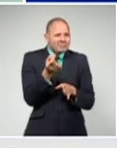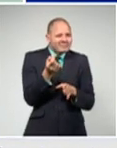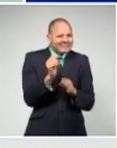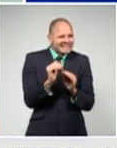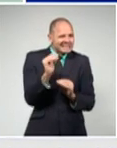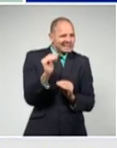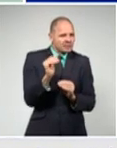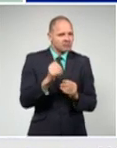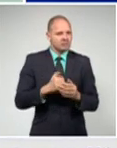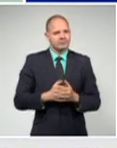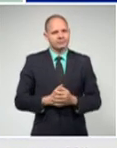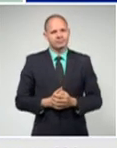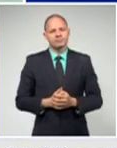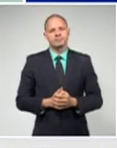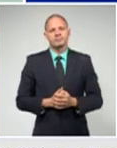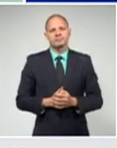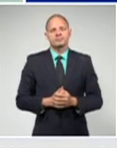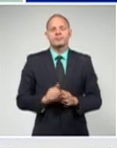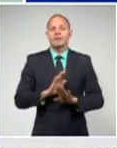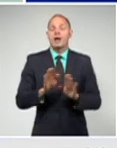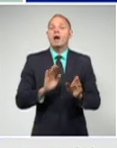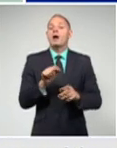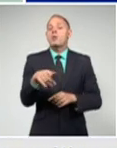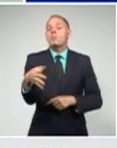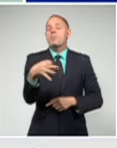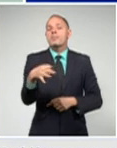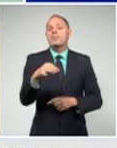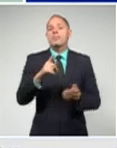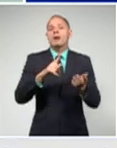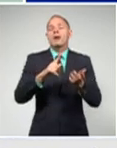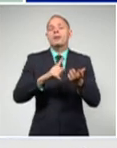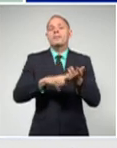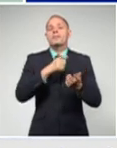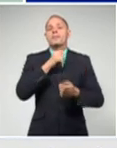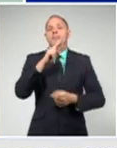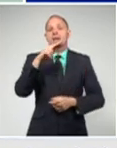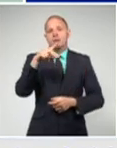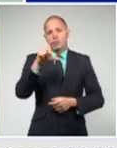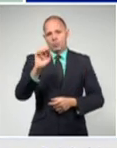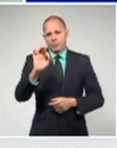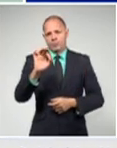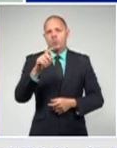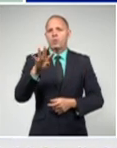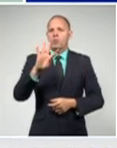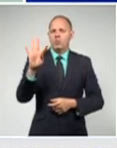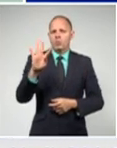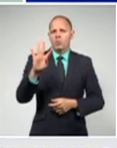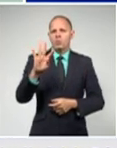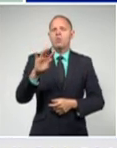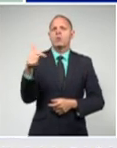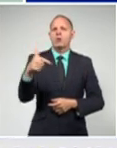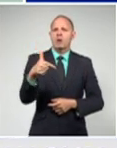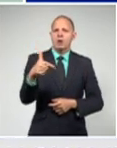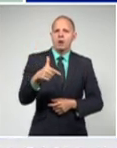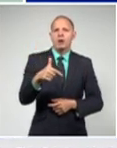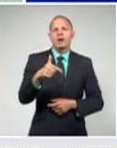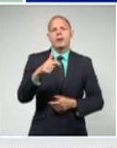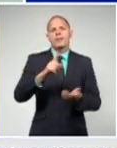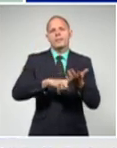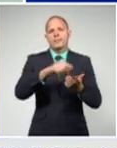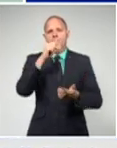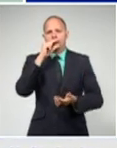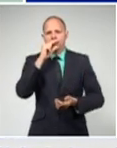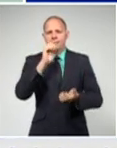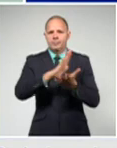mayor. Perico con 4, Jagüey Grande, Pedro Betancur y Matanzas con 1 cada